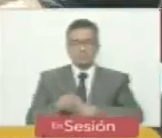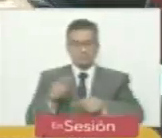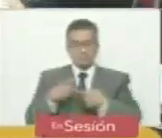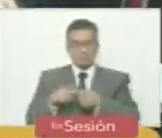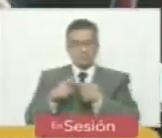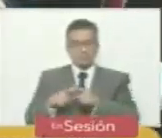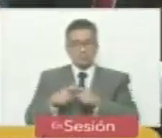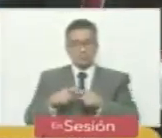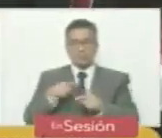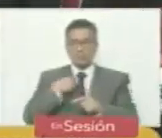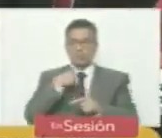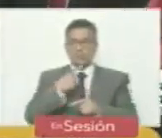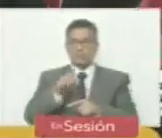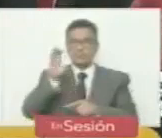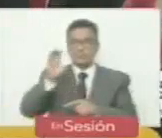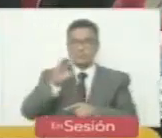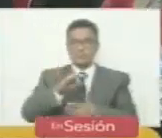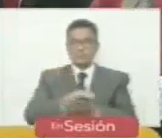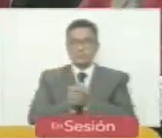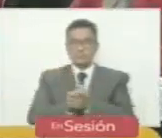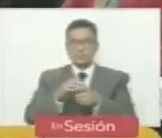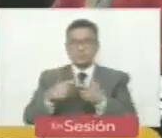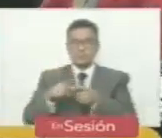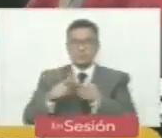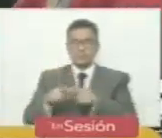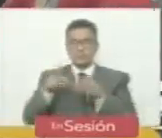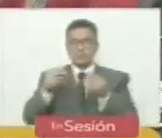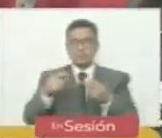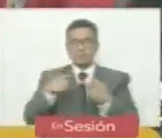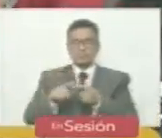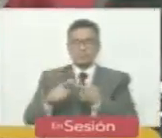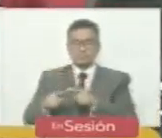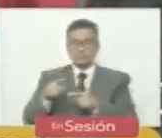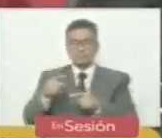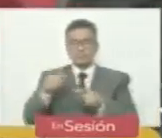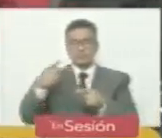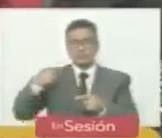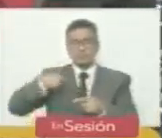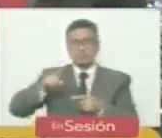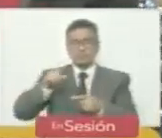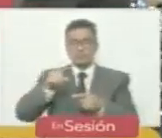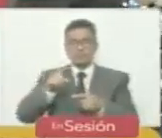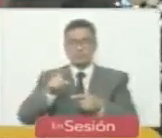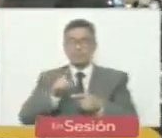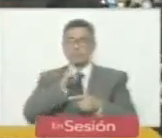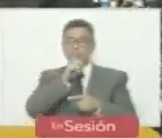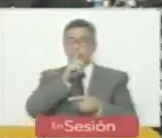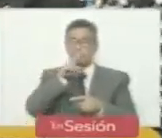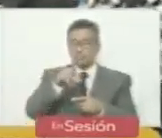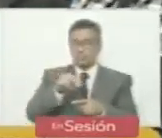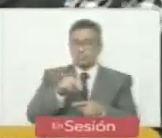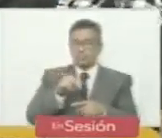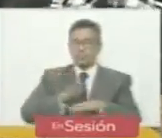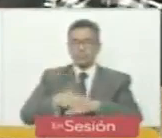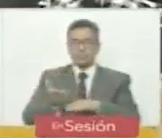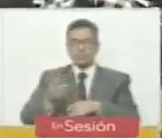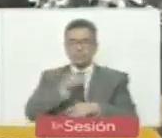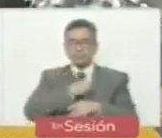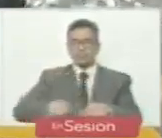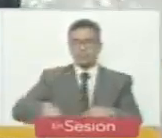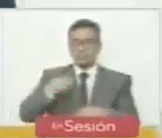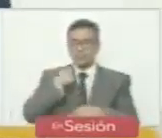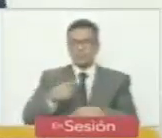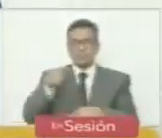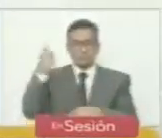distinto a un gesto de patriotismo, distinto, muy distinto, tener cuidado, quedarse callado. Por eso el presidente expresó